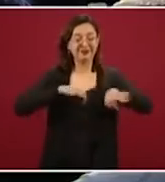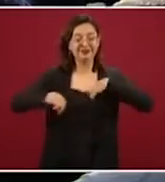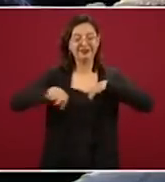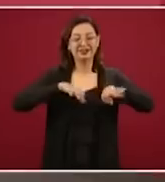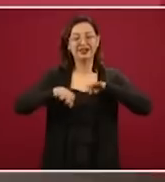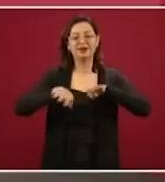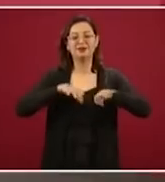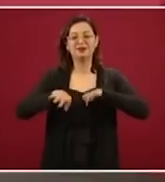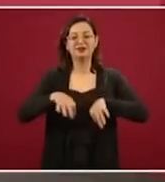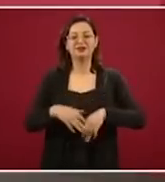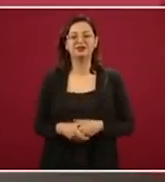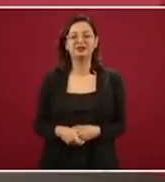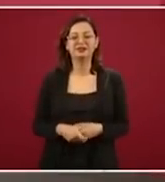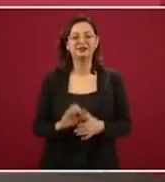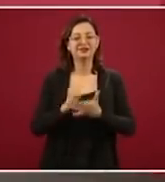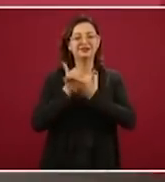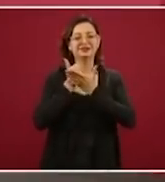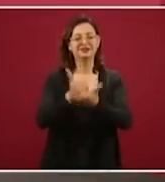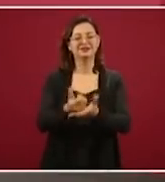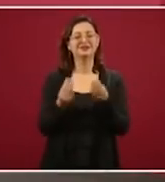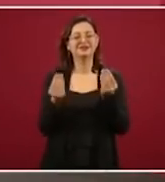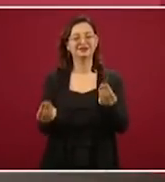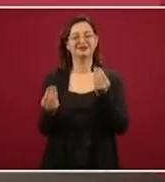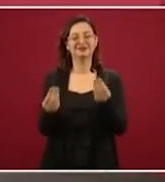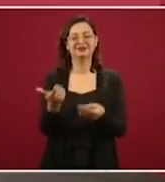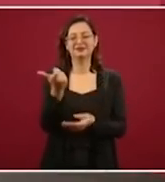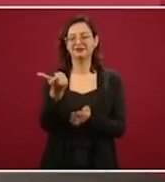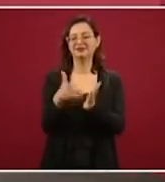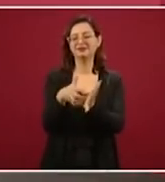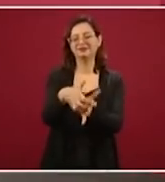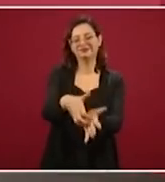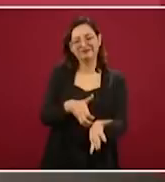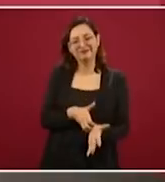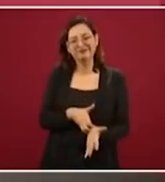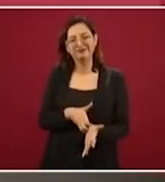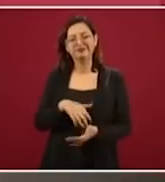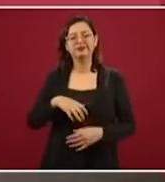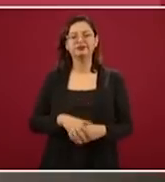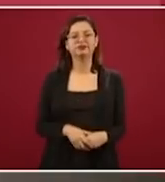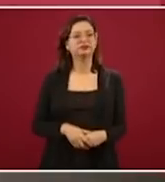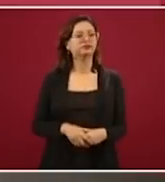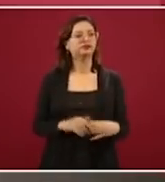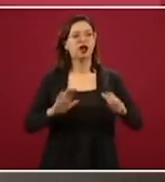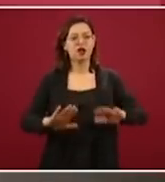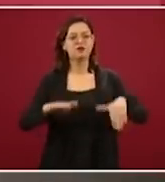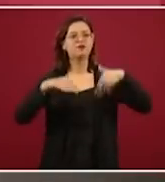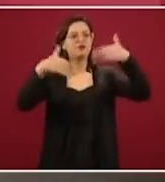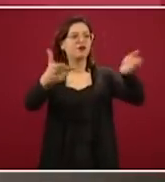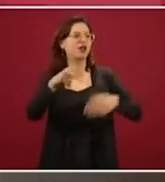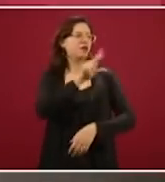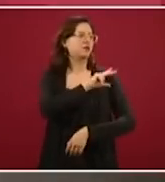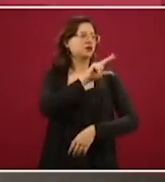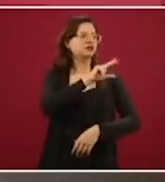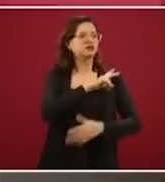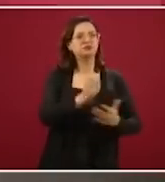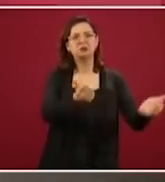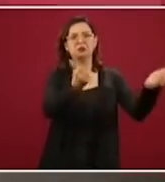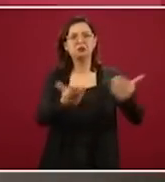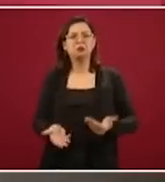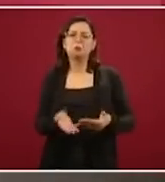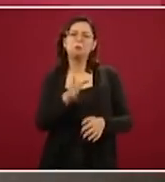nos ayudan mucho y ahorramos. No se contratan despachos o